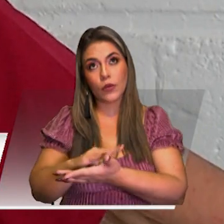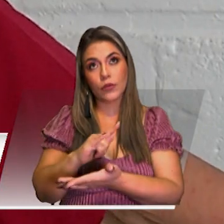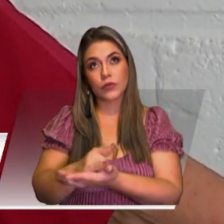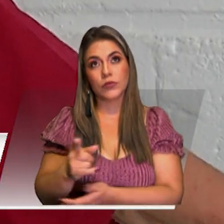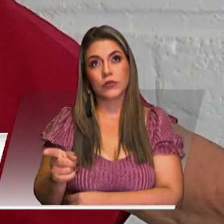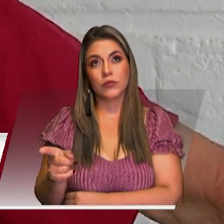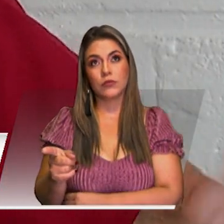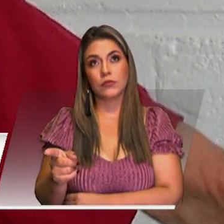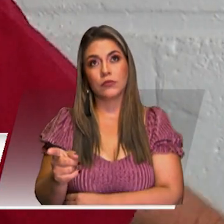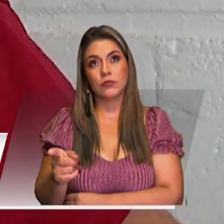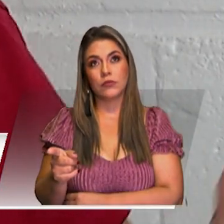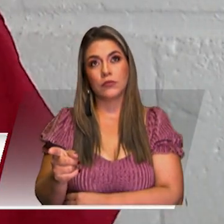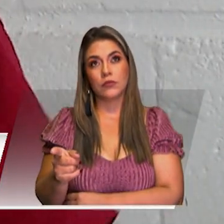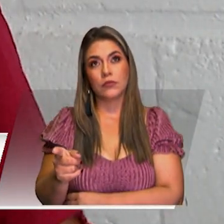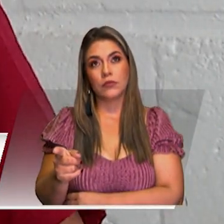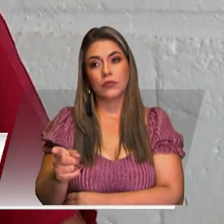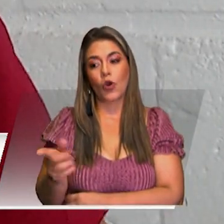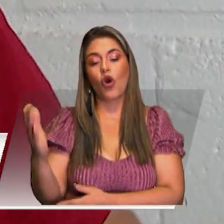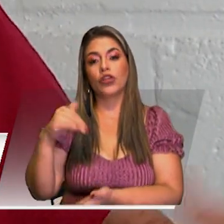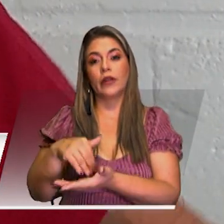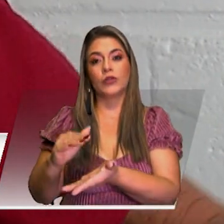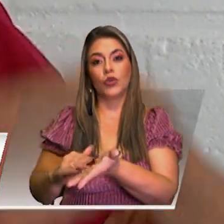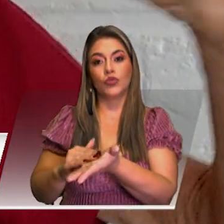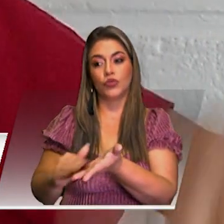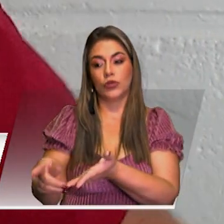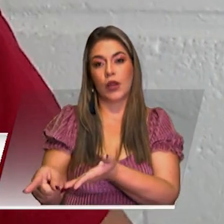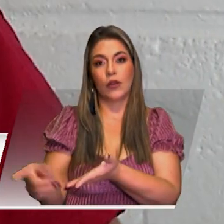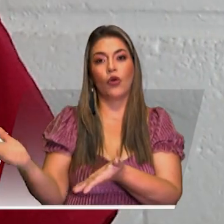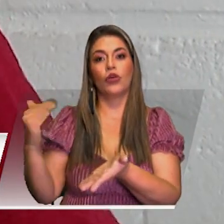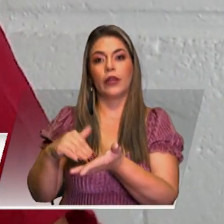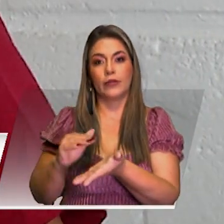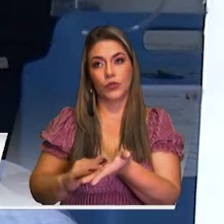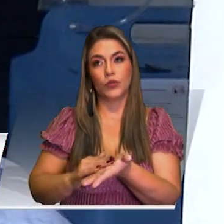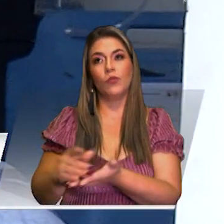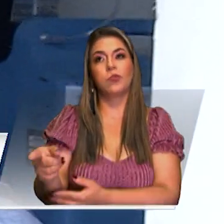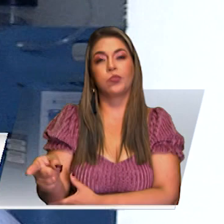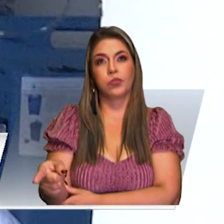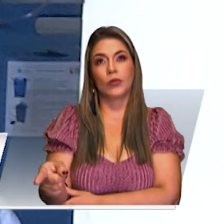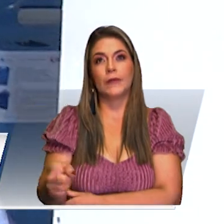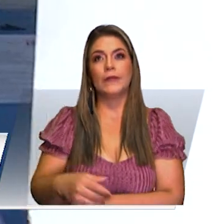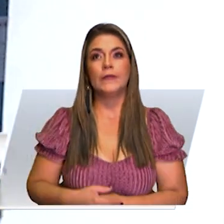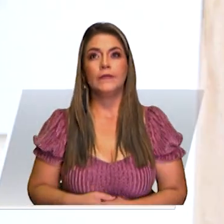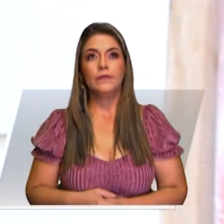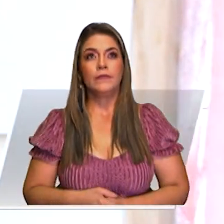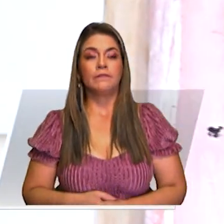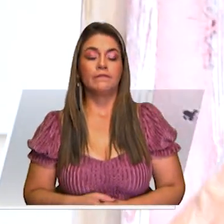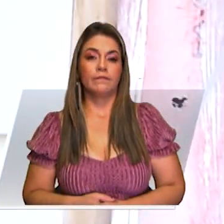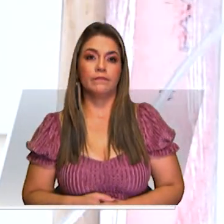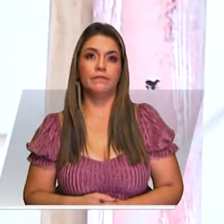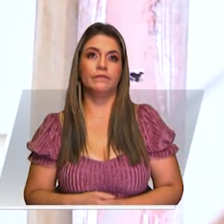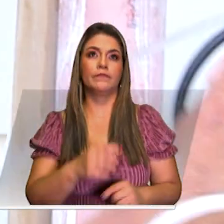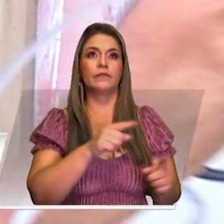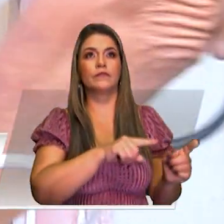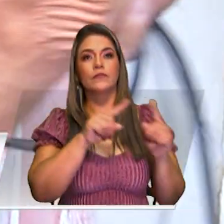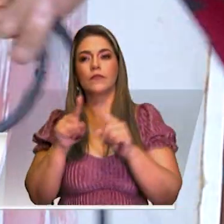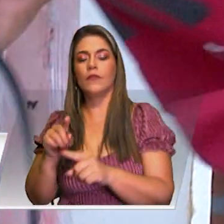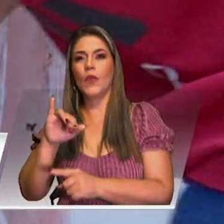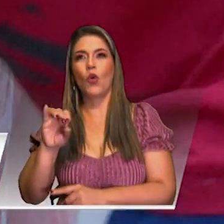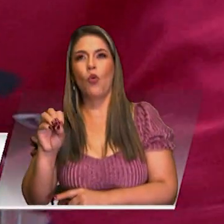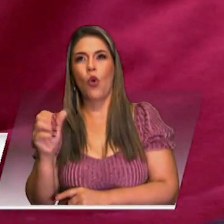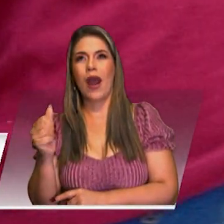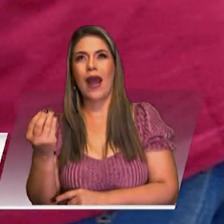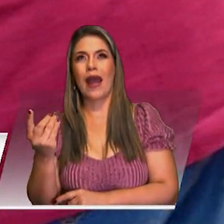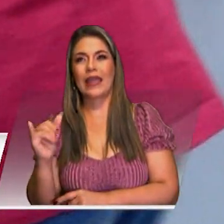tienen que volverlo a arreglar. Tienen que volver a prepararlo. Preocupación que comparte con Joaquín Grisales,